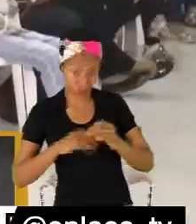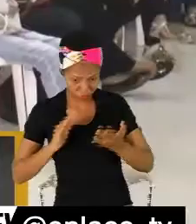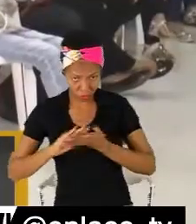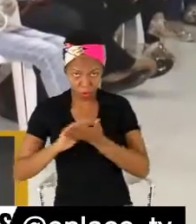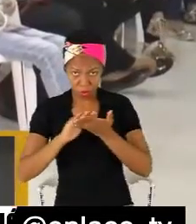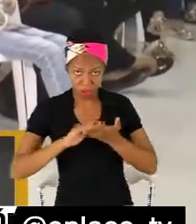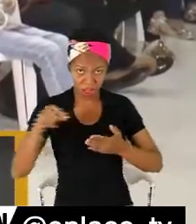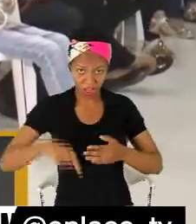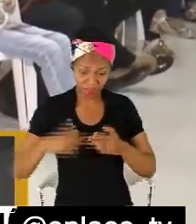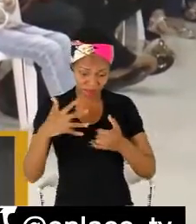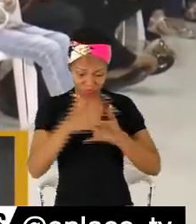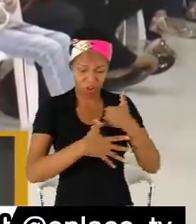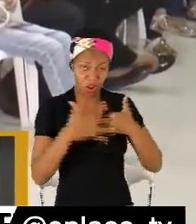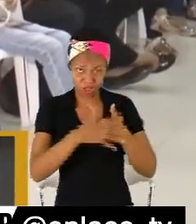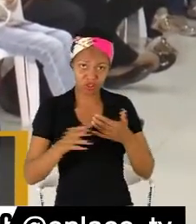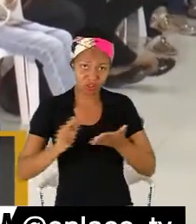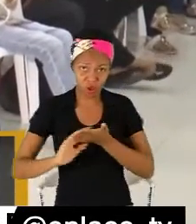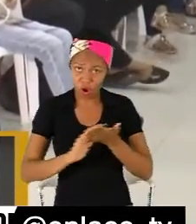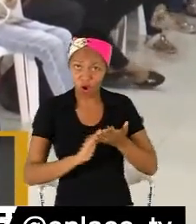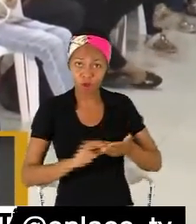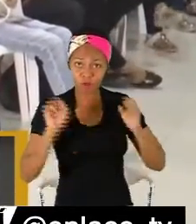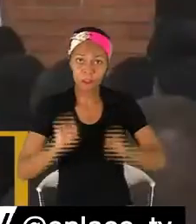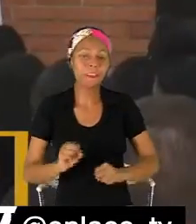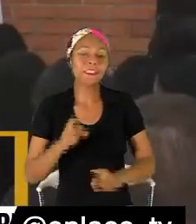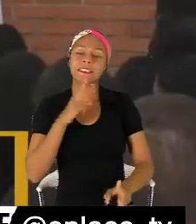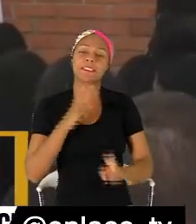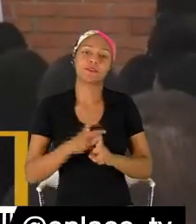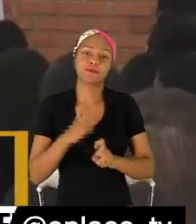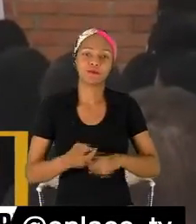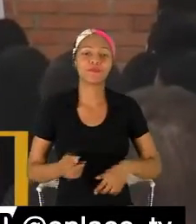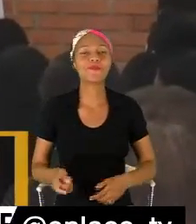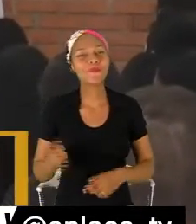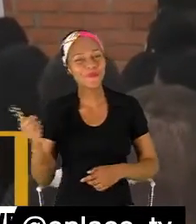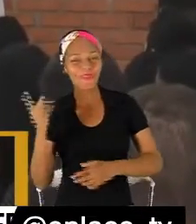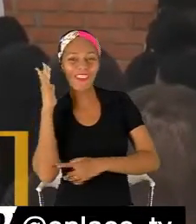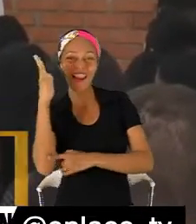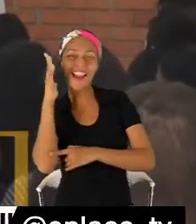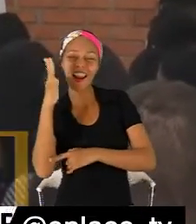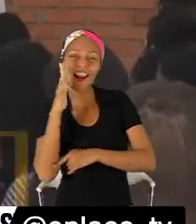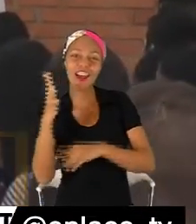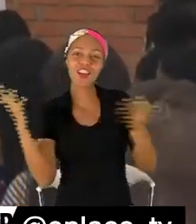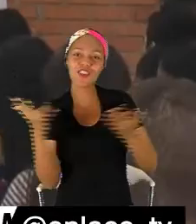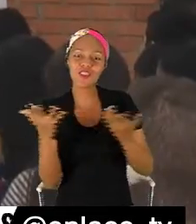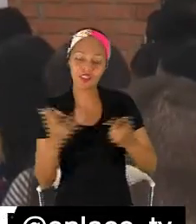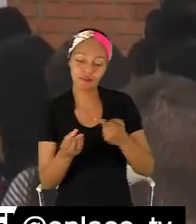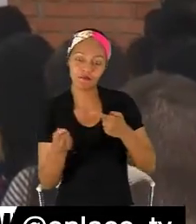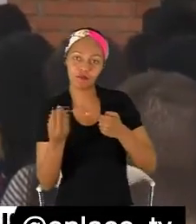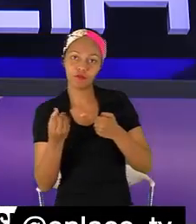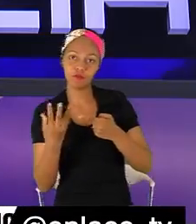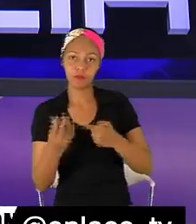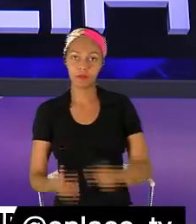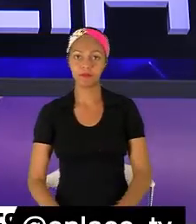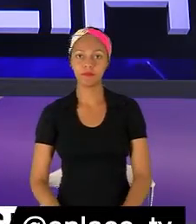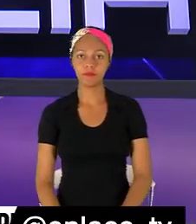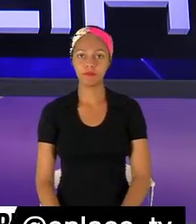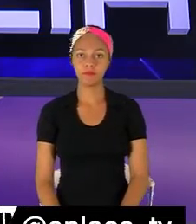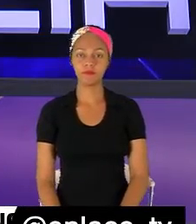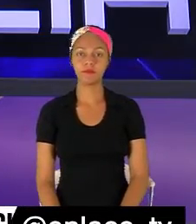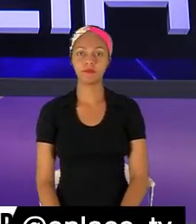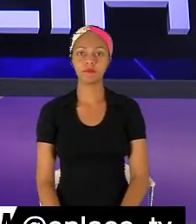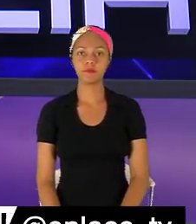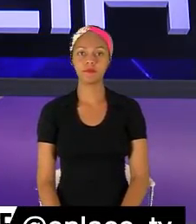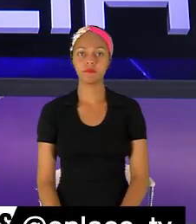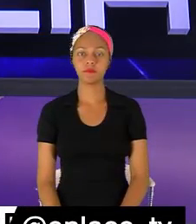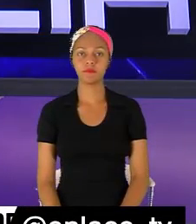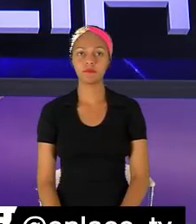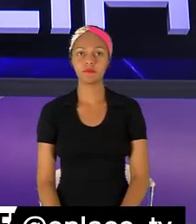país. El seminario pedagógico tiene lugar en el auditorio de la institución educativa recientemente inaugurado. En un